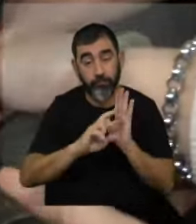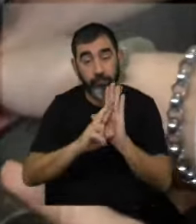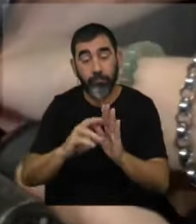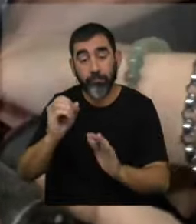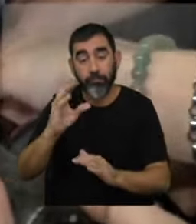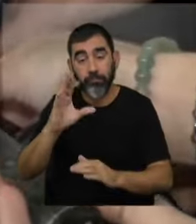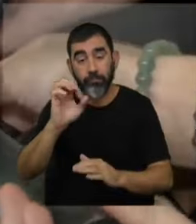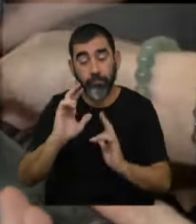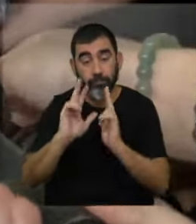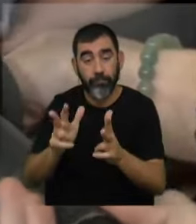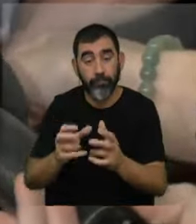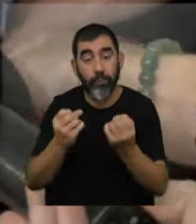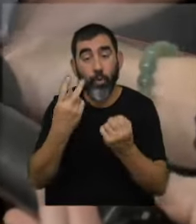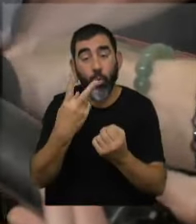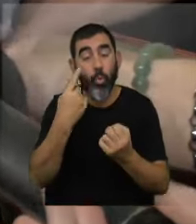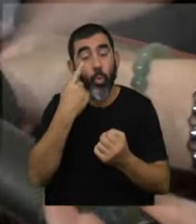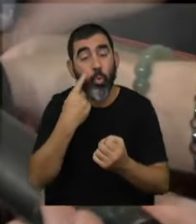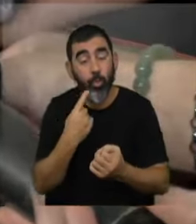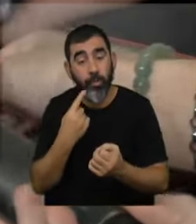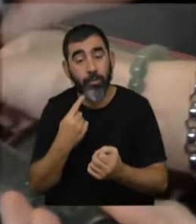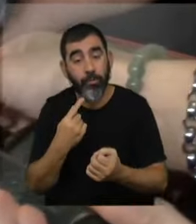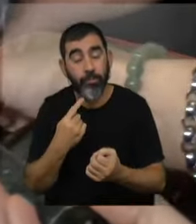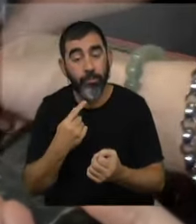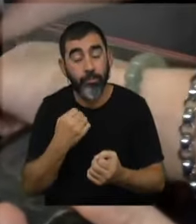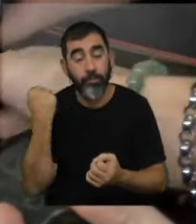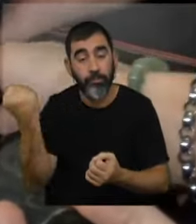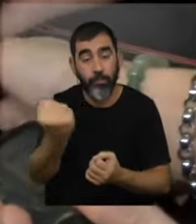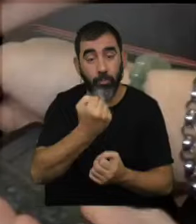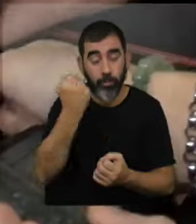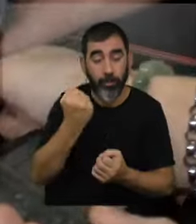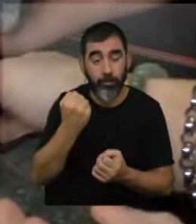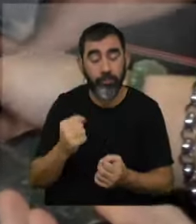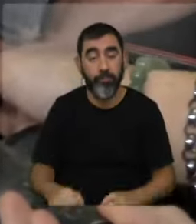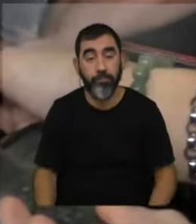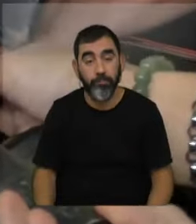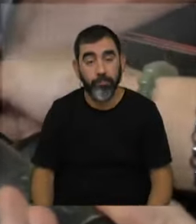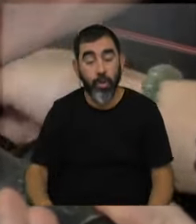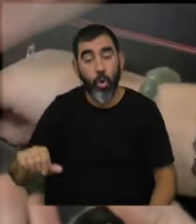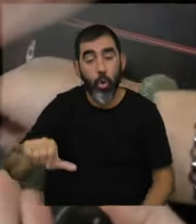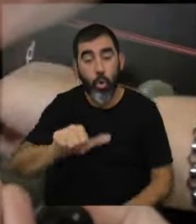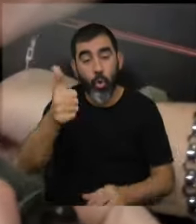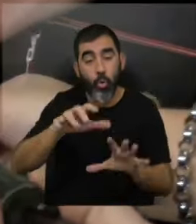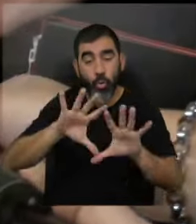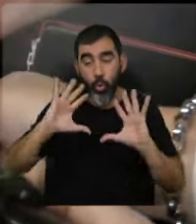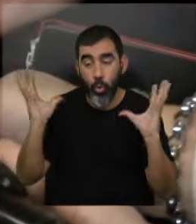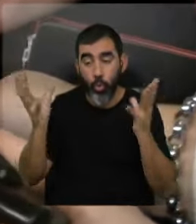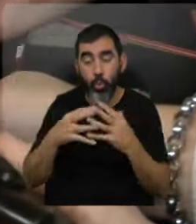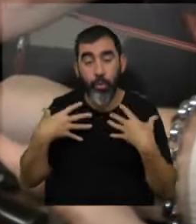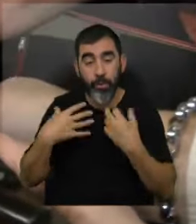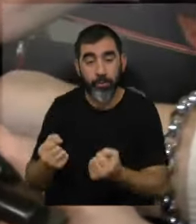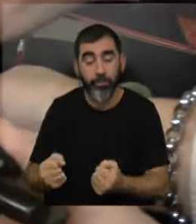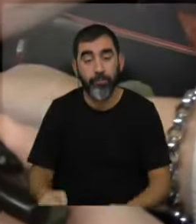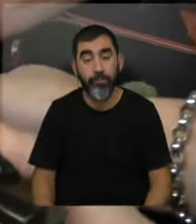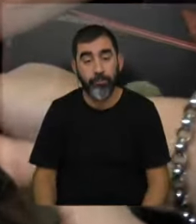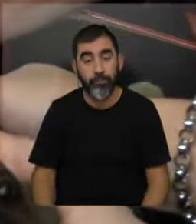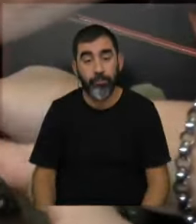Ops porque hay dos indicadores que son bien importantes respecto al logro de la cobertura Universal de salud y